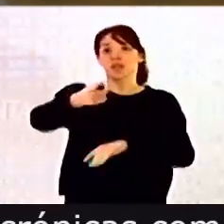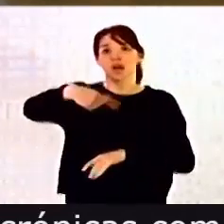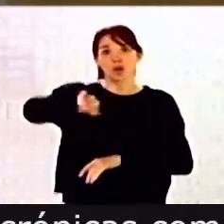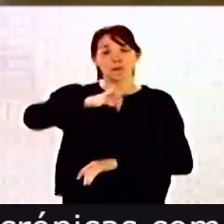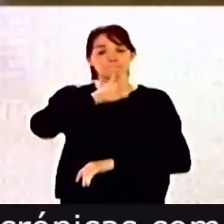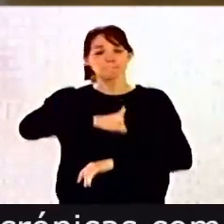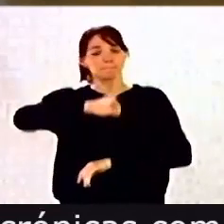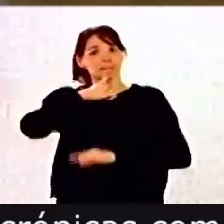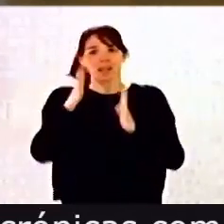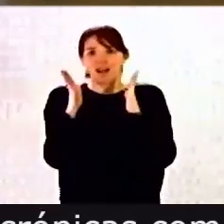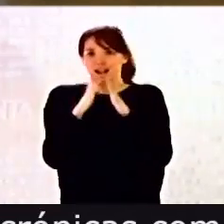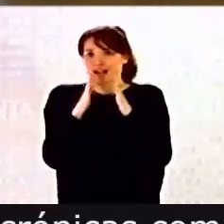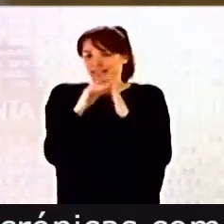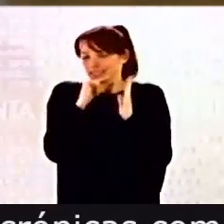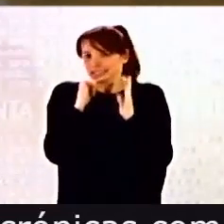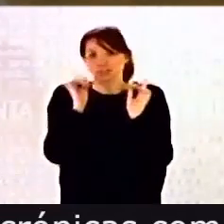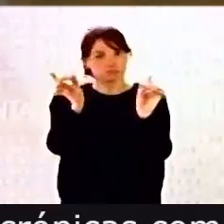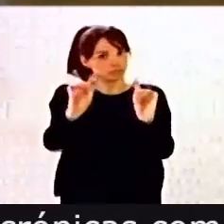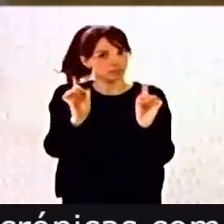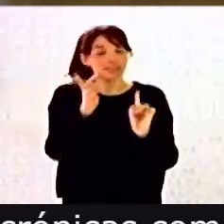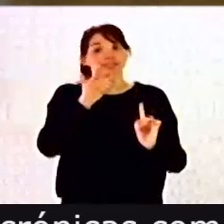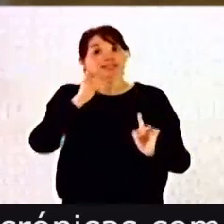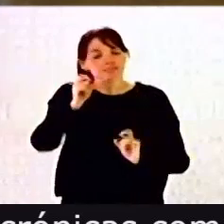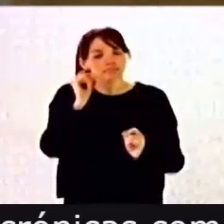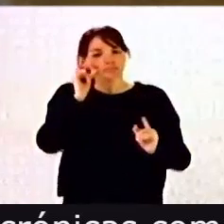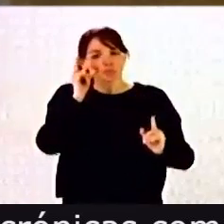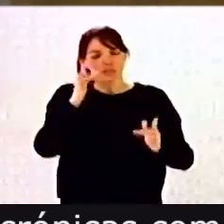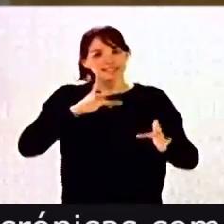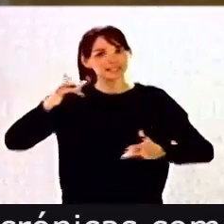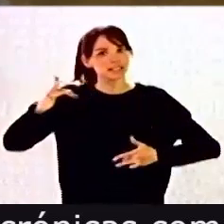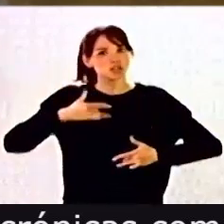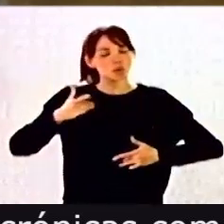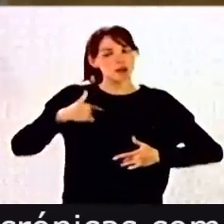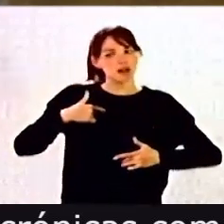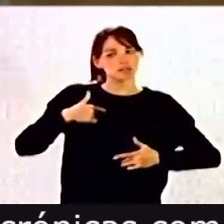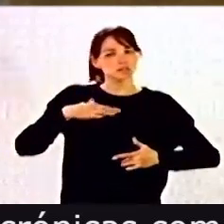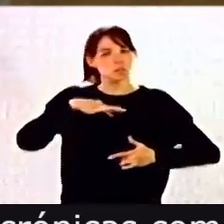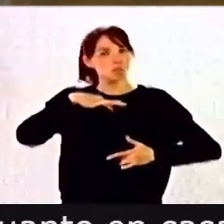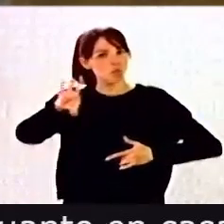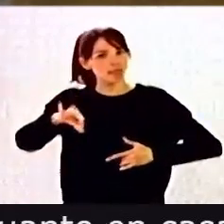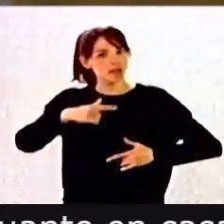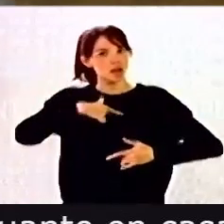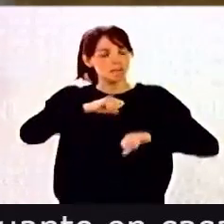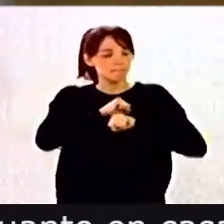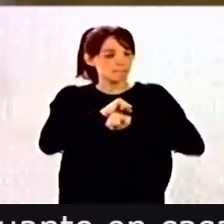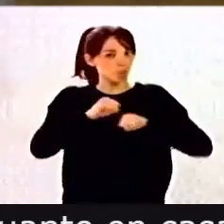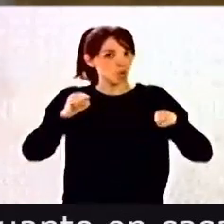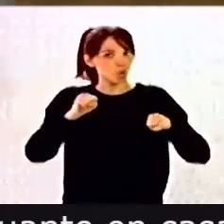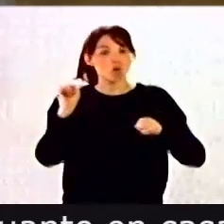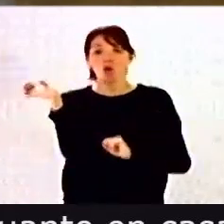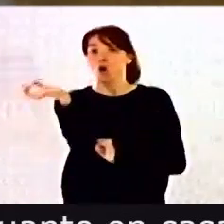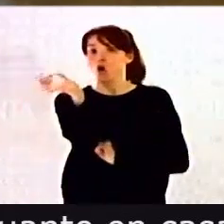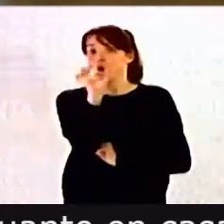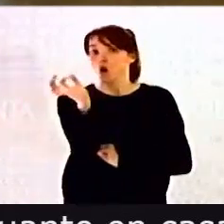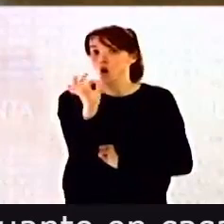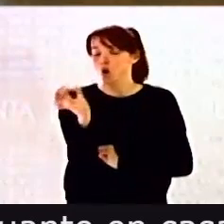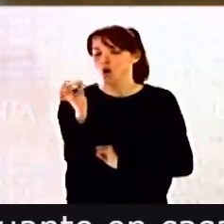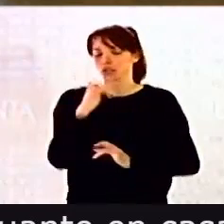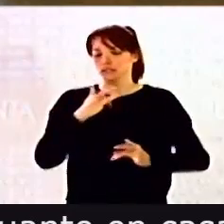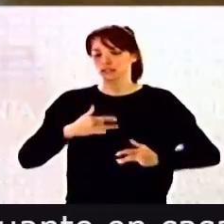casa, a que si presentan síntomas que puedan ser compatibles con un infarto agudo de miocardio o que puedan